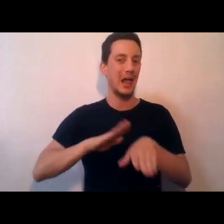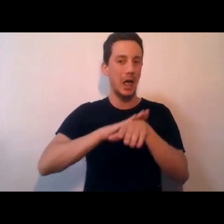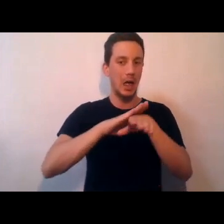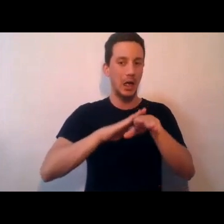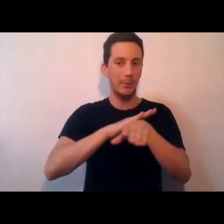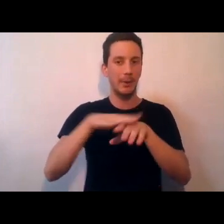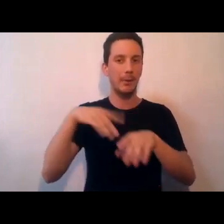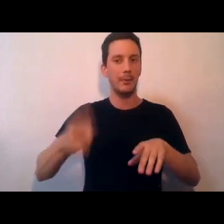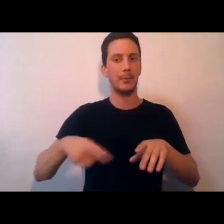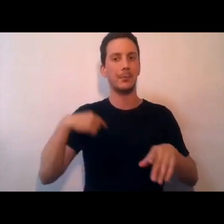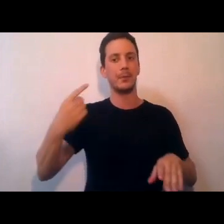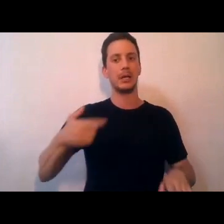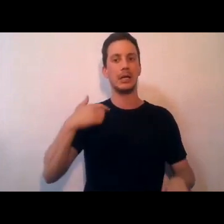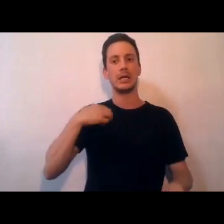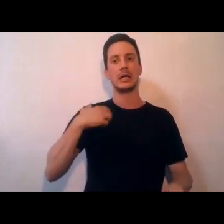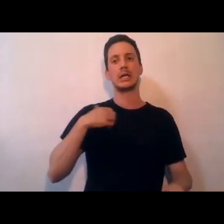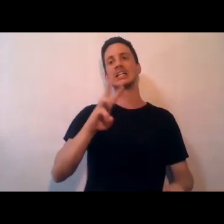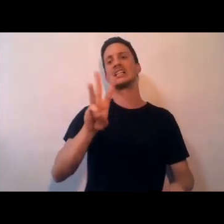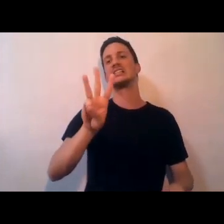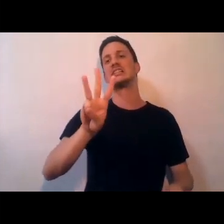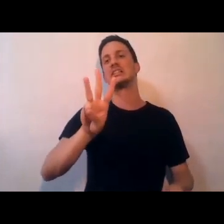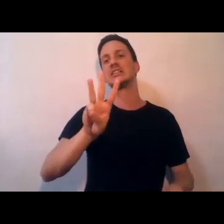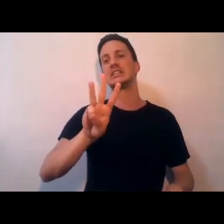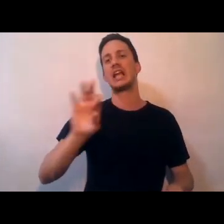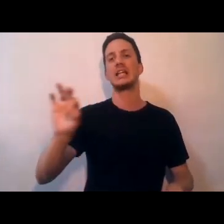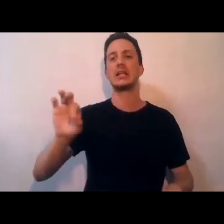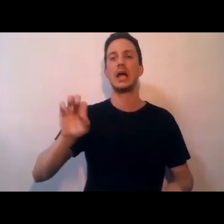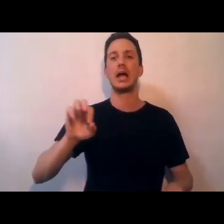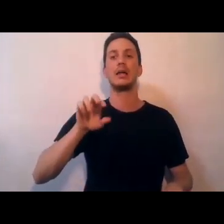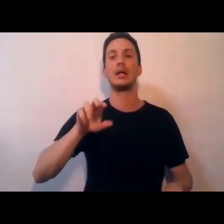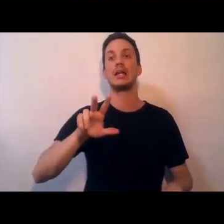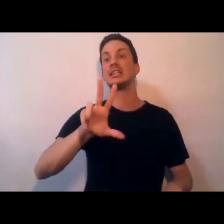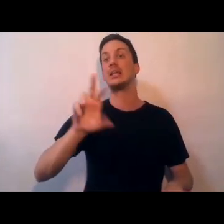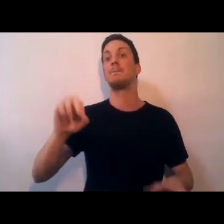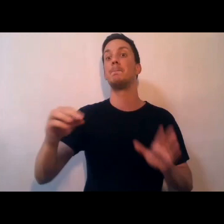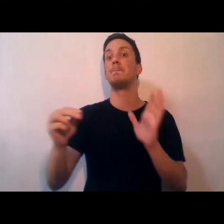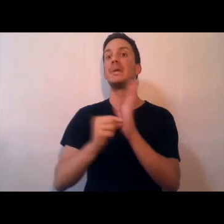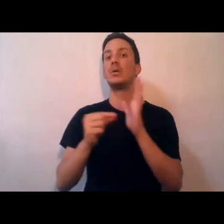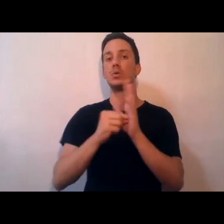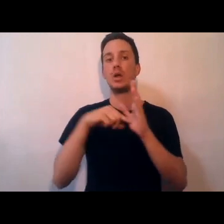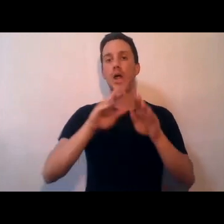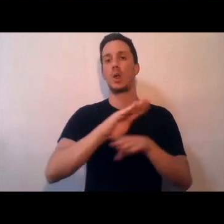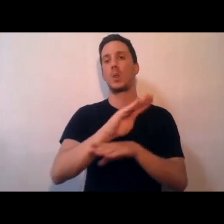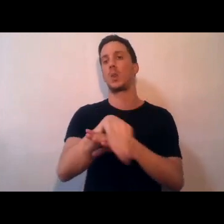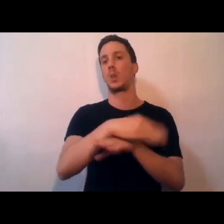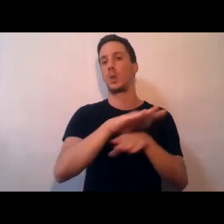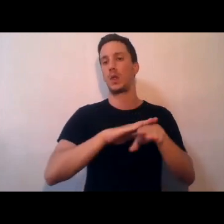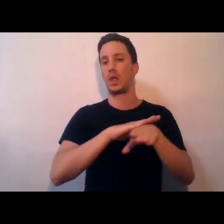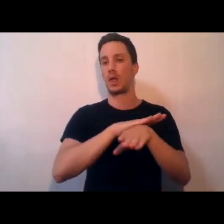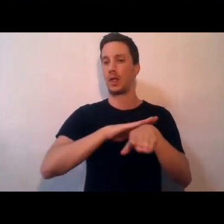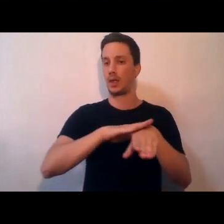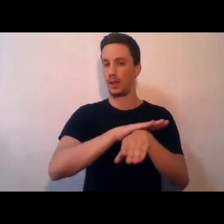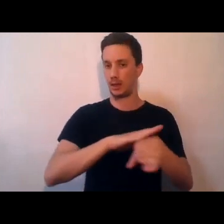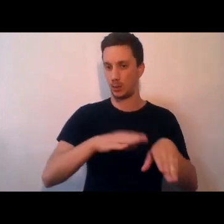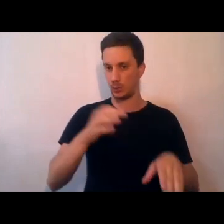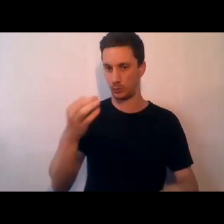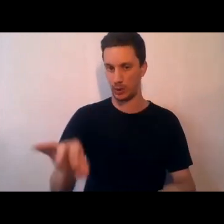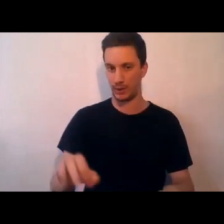media hora y después se hace el curetaje de las lesiones. El segundo grupo